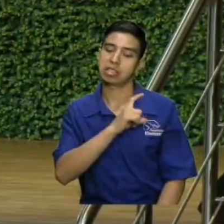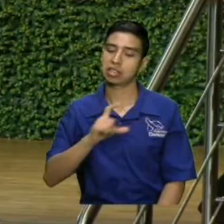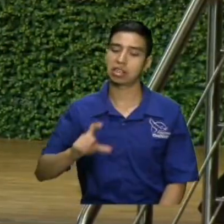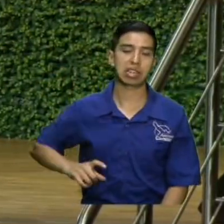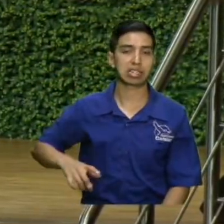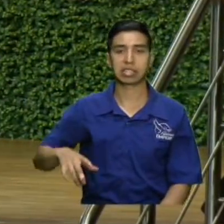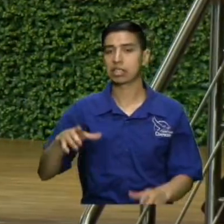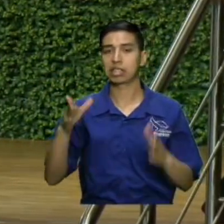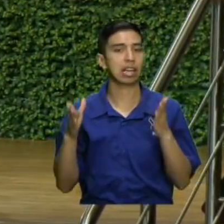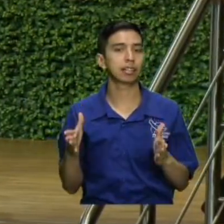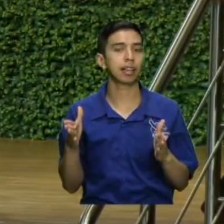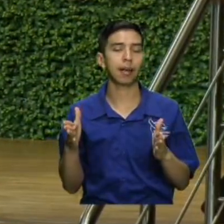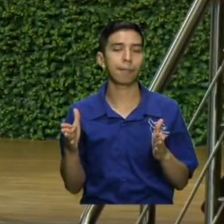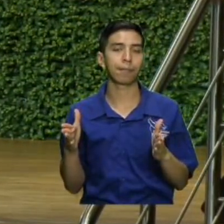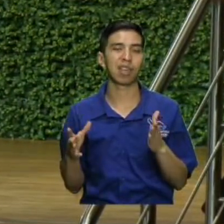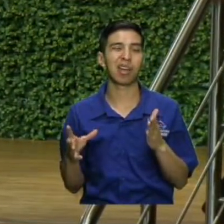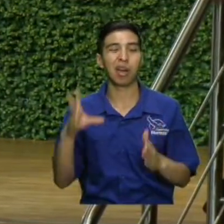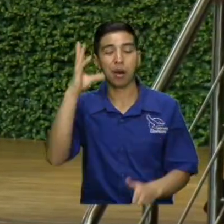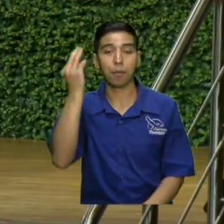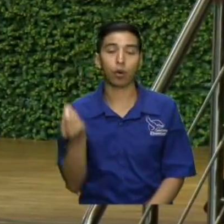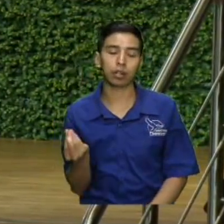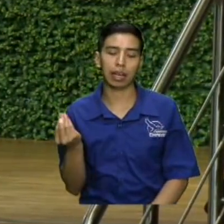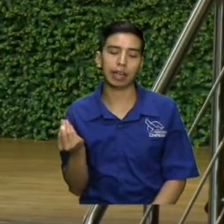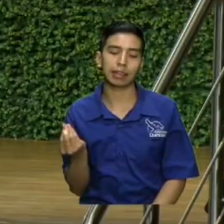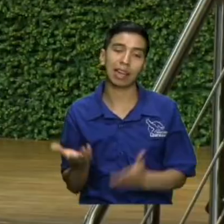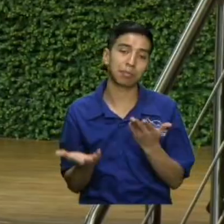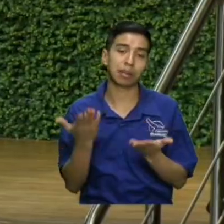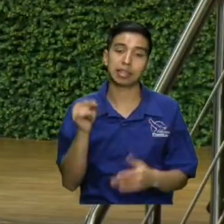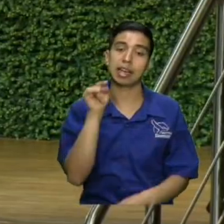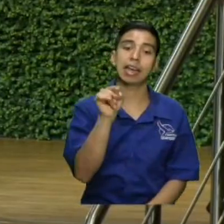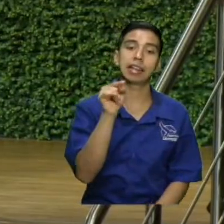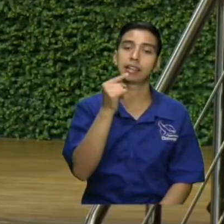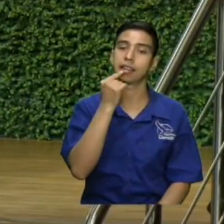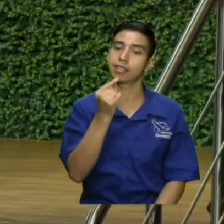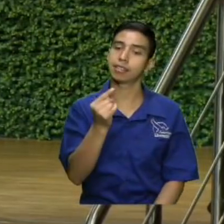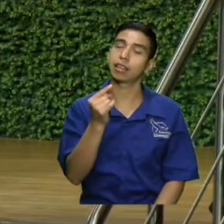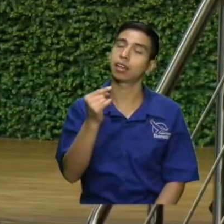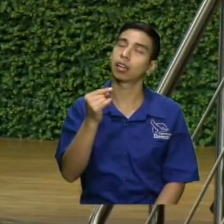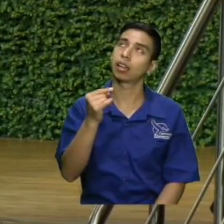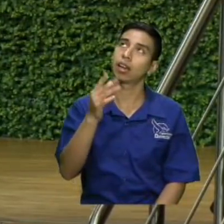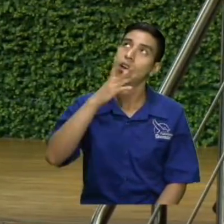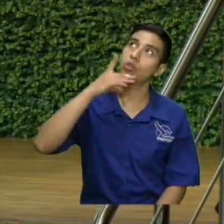Porque él le puede decir a Dios el Olam,